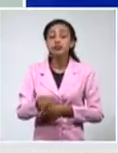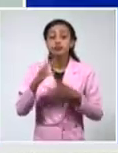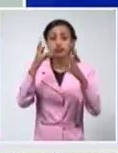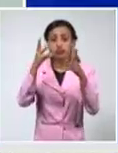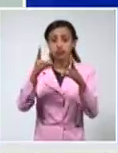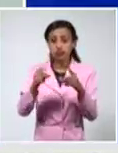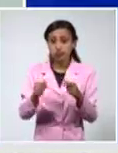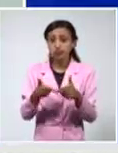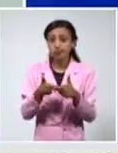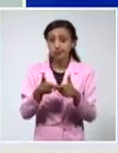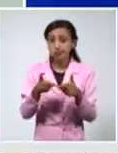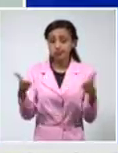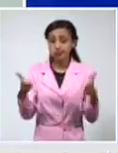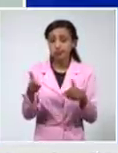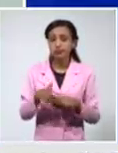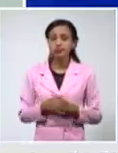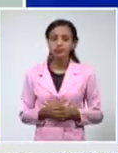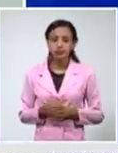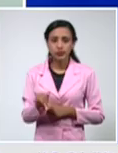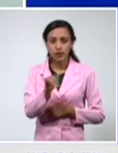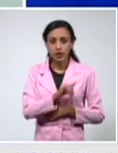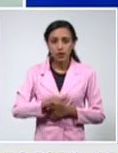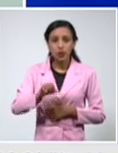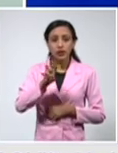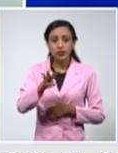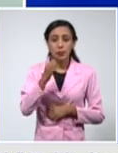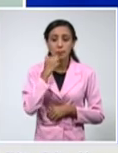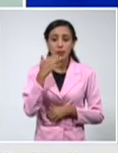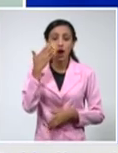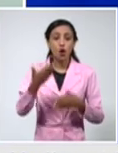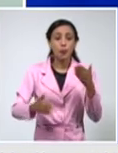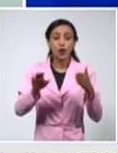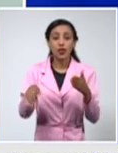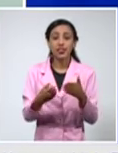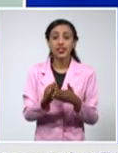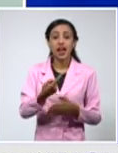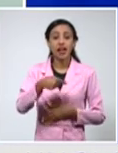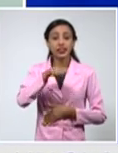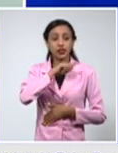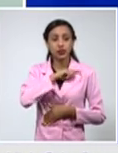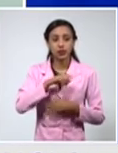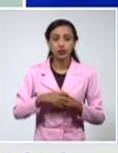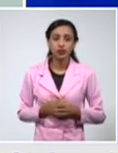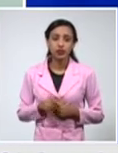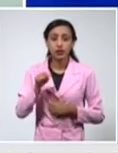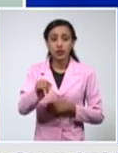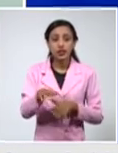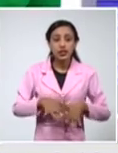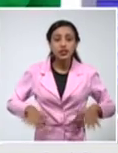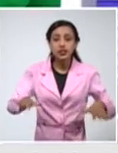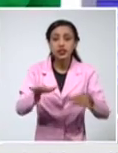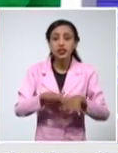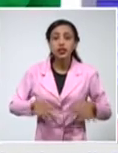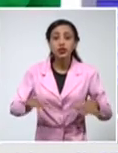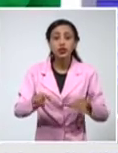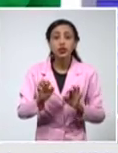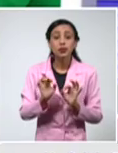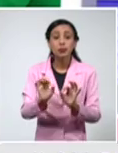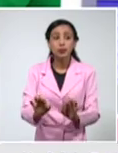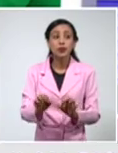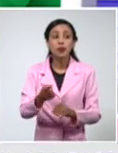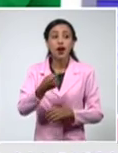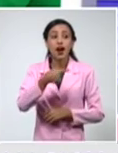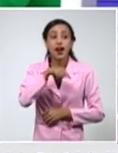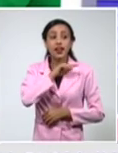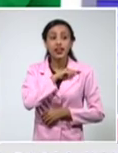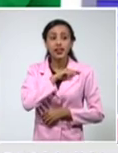elevada, incluso con 3 más que el día anterior. Con este comportamiento de la transmisión ayer,